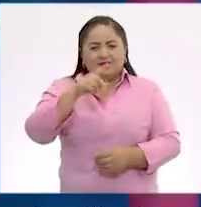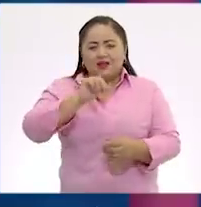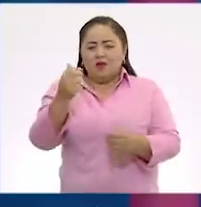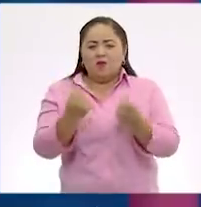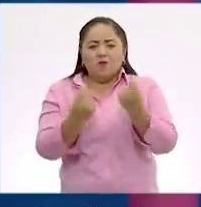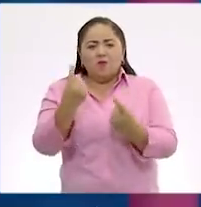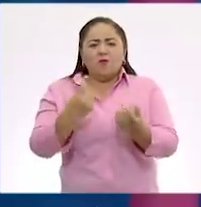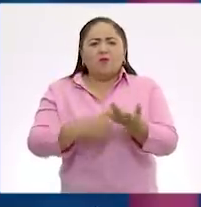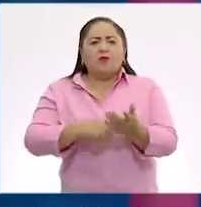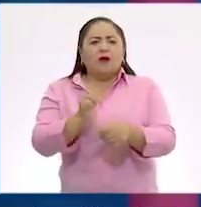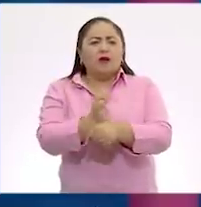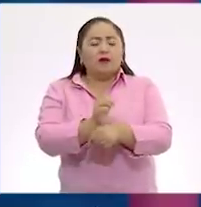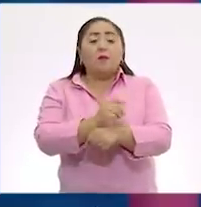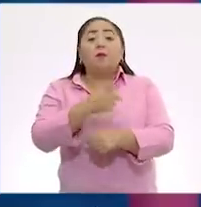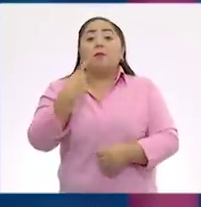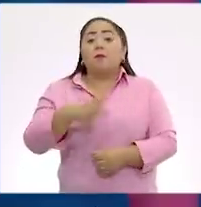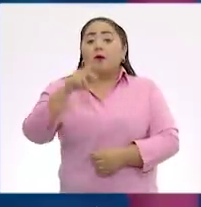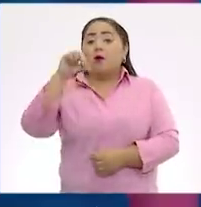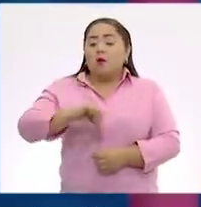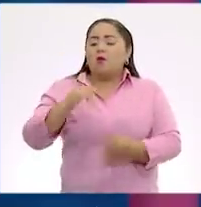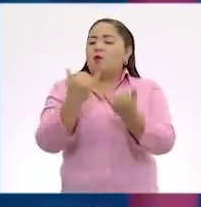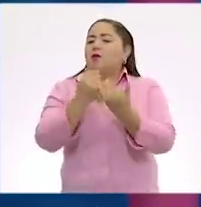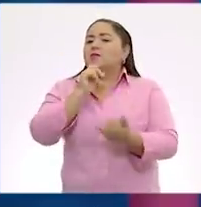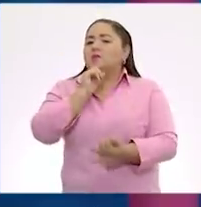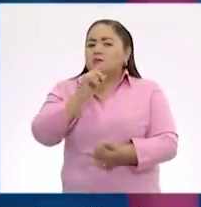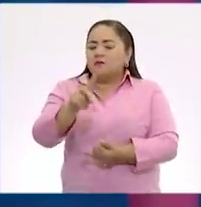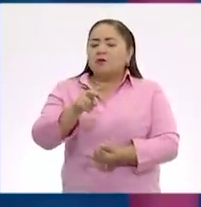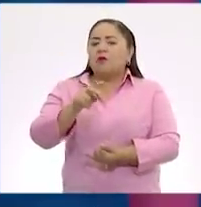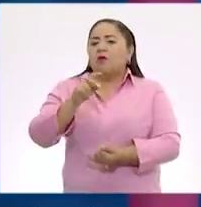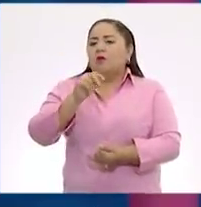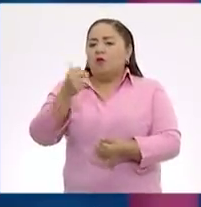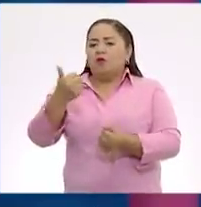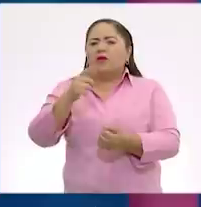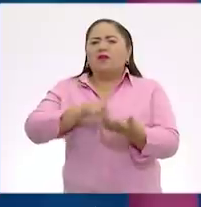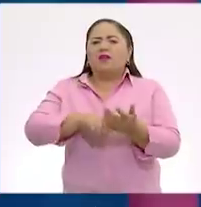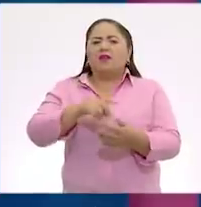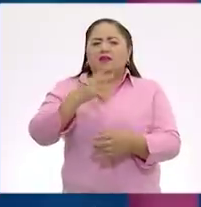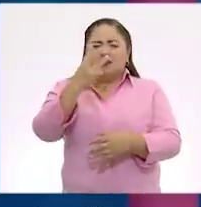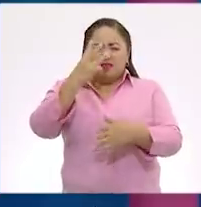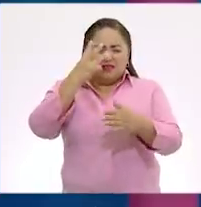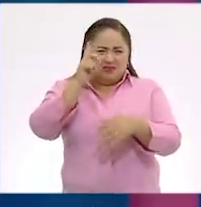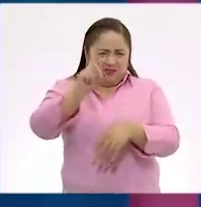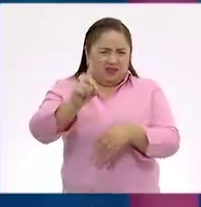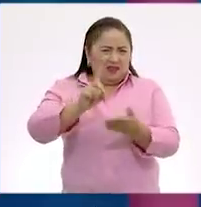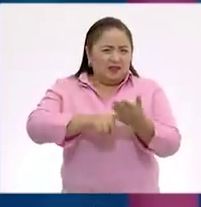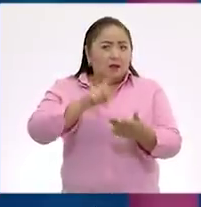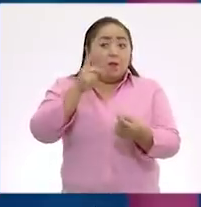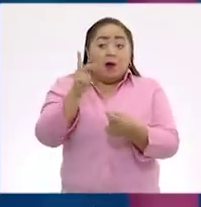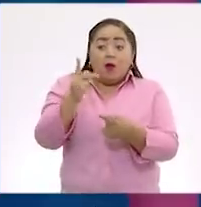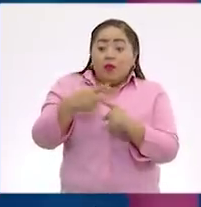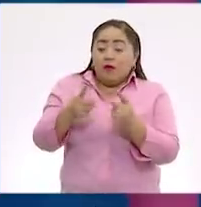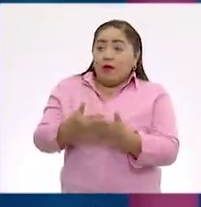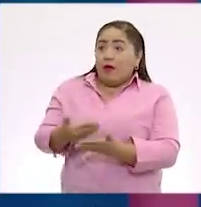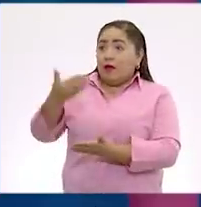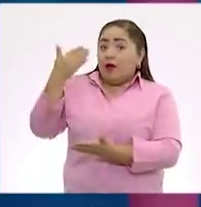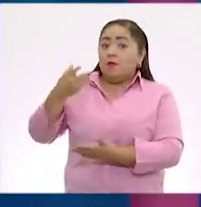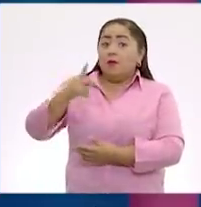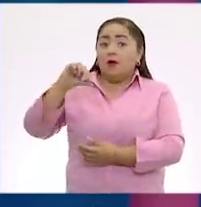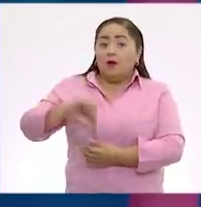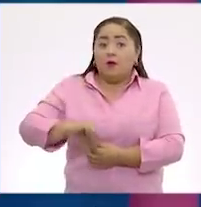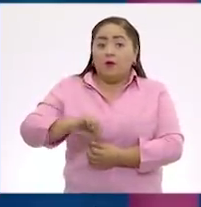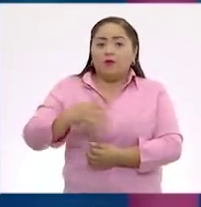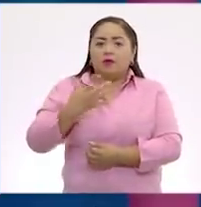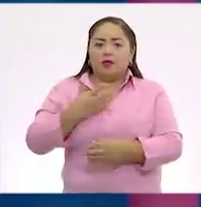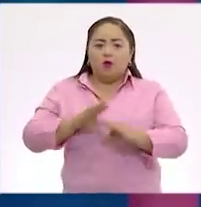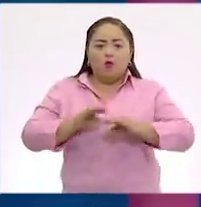piezas artísticas. Hoy también realizaremos una obra tridimensional. Pero a diferencia de las anteriores, la de hoy